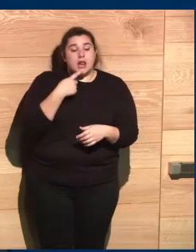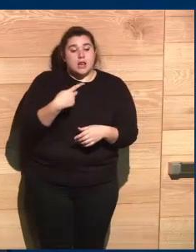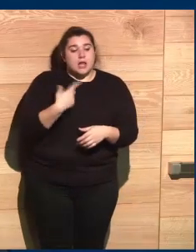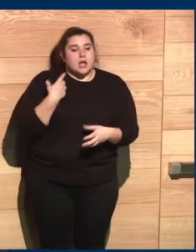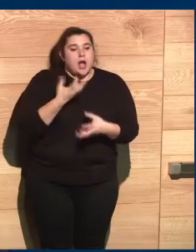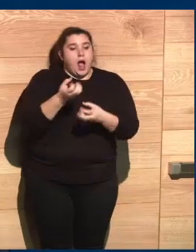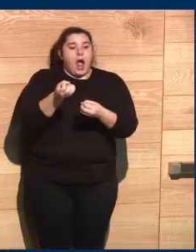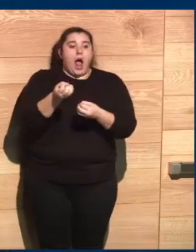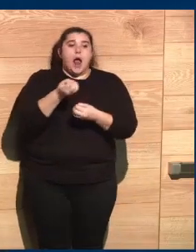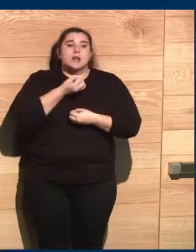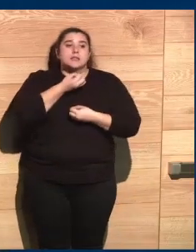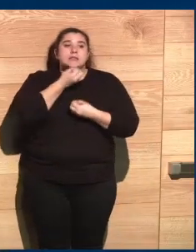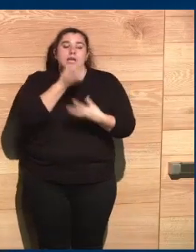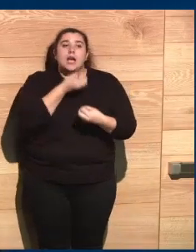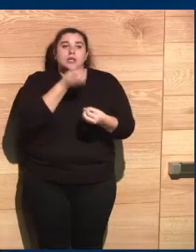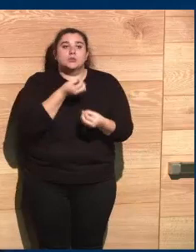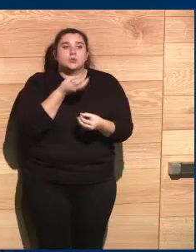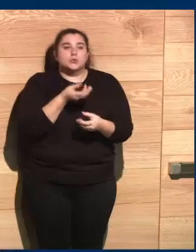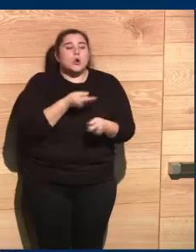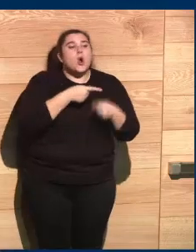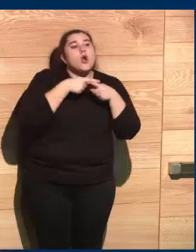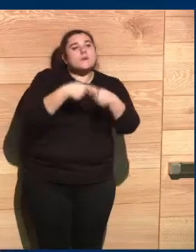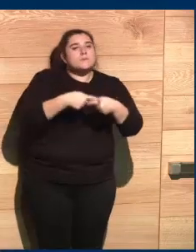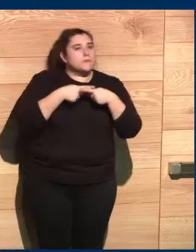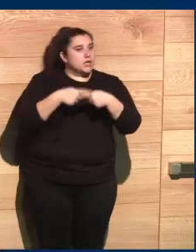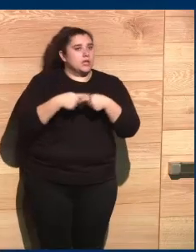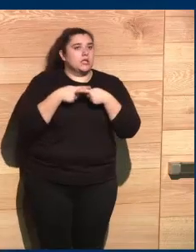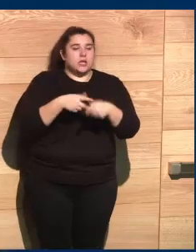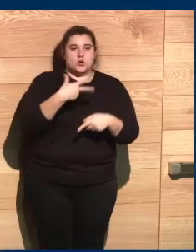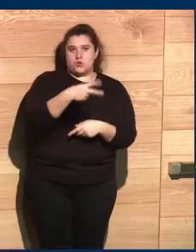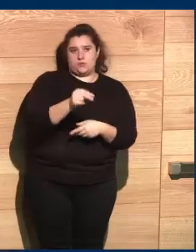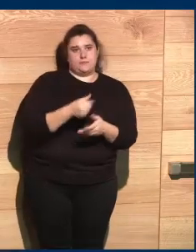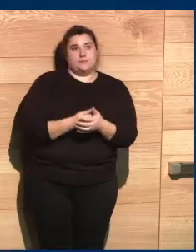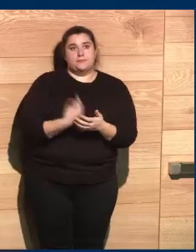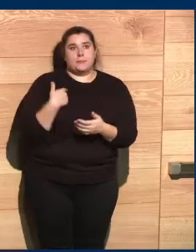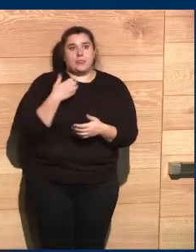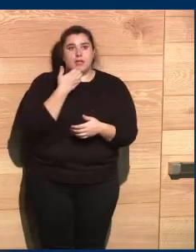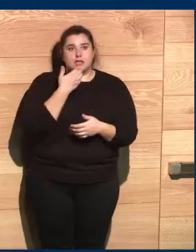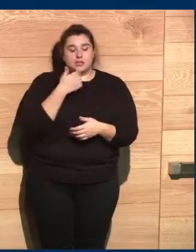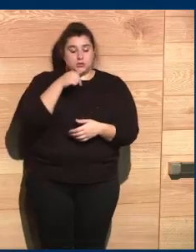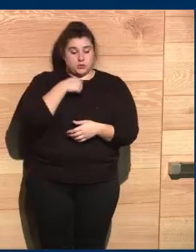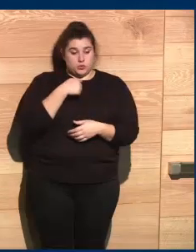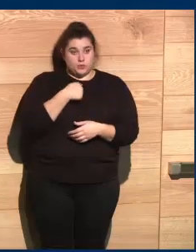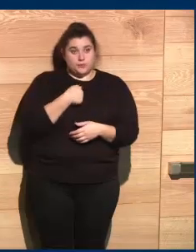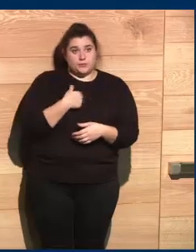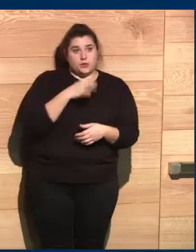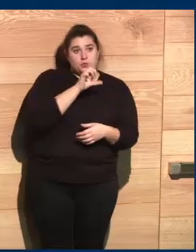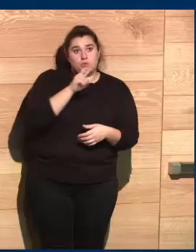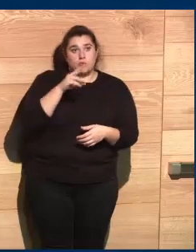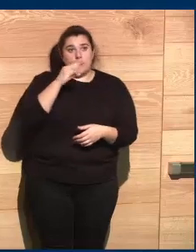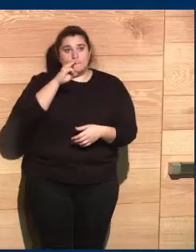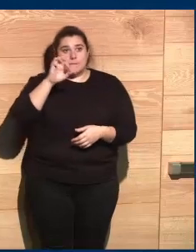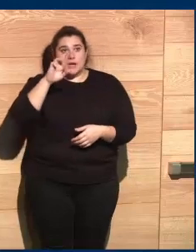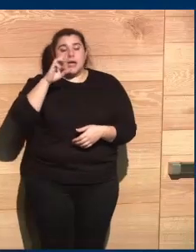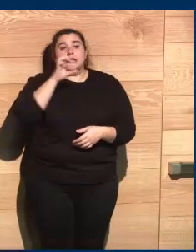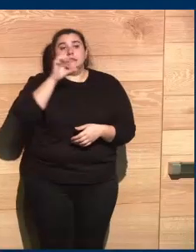compañía. Y como muy poca regulación está diseñada para seguir el dinero, si yo soy Supercell y te digo, los datos, que no sé si lo